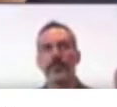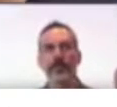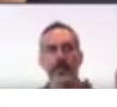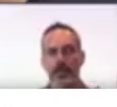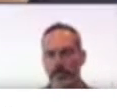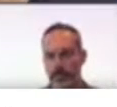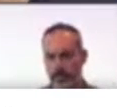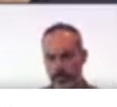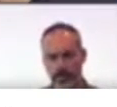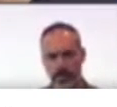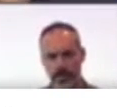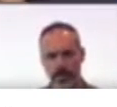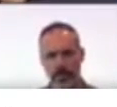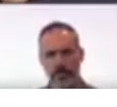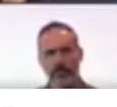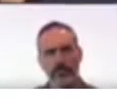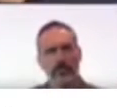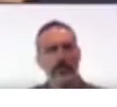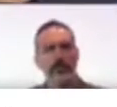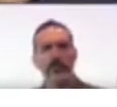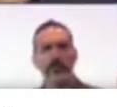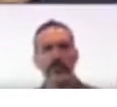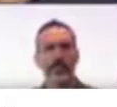prioridad. Hasta el